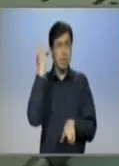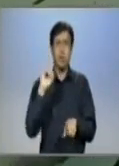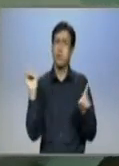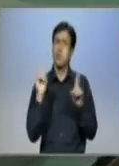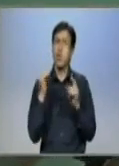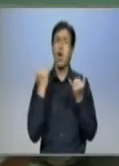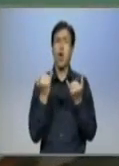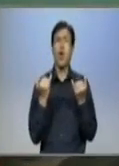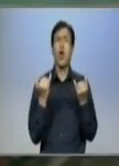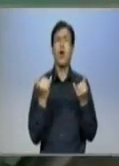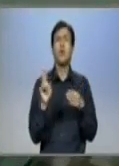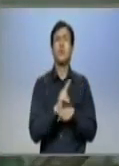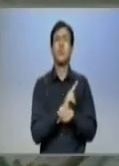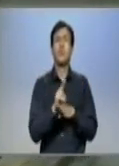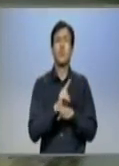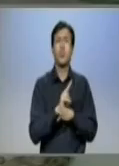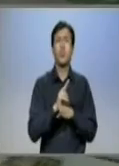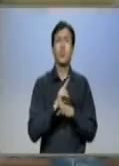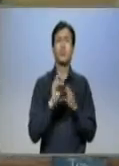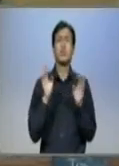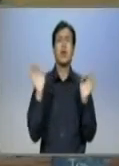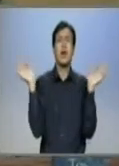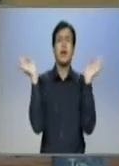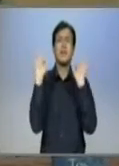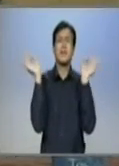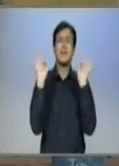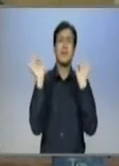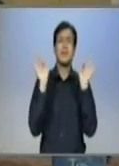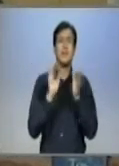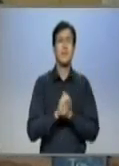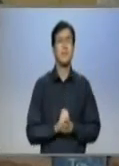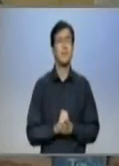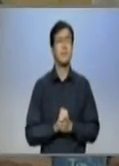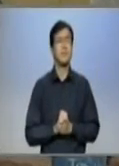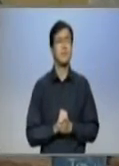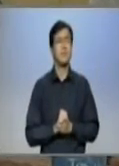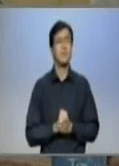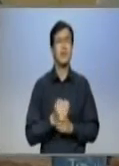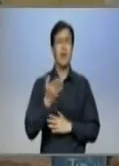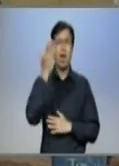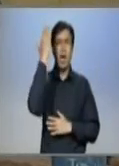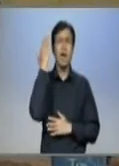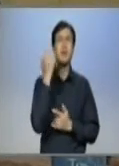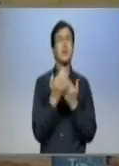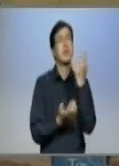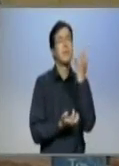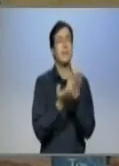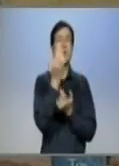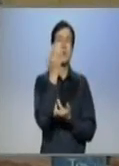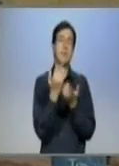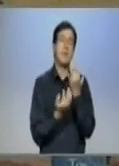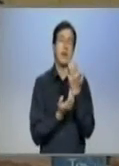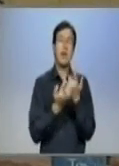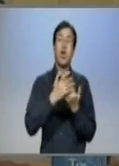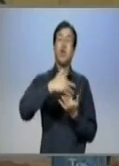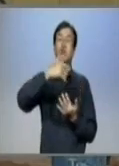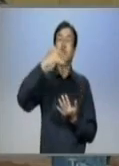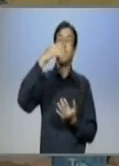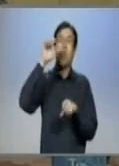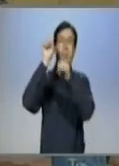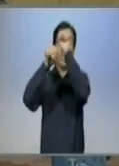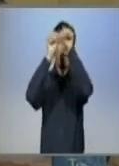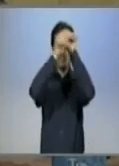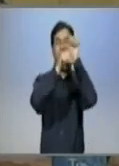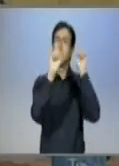es utilizado para la producción de energía. Todo eso no solo que evita que se queme y mandar CO2 a la atmósfera, sino